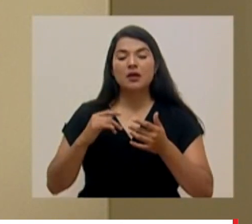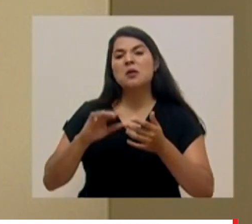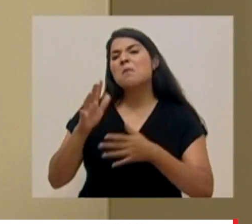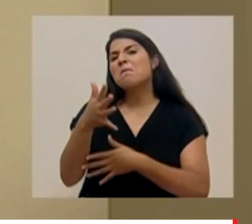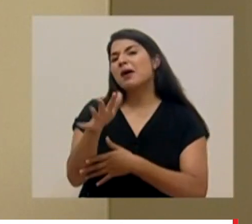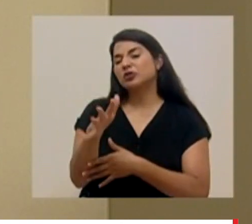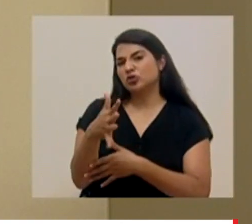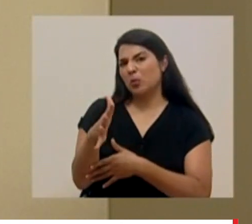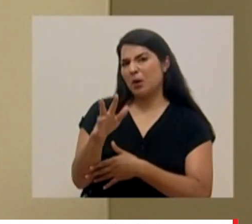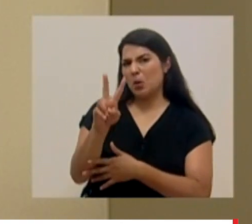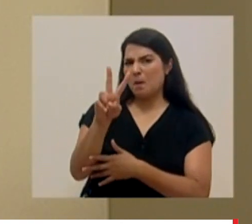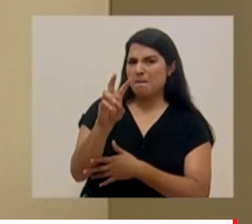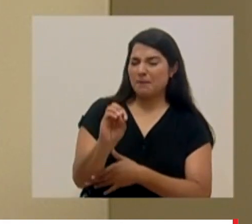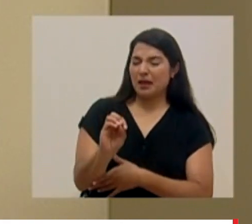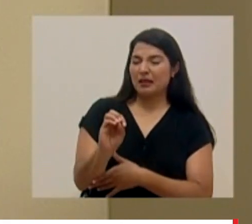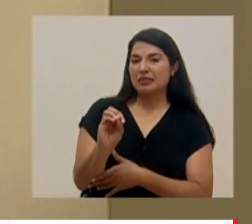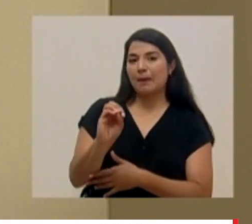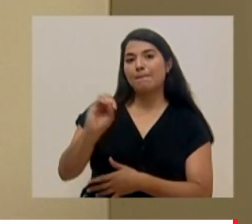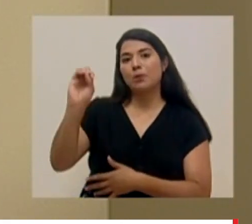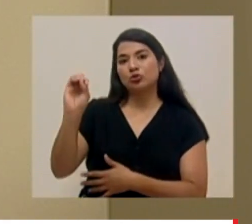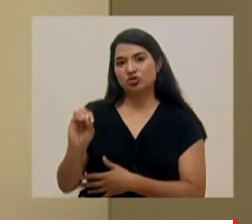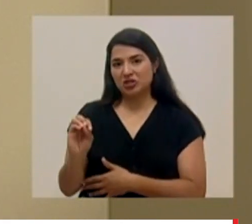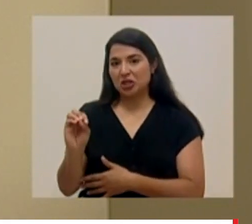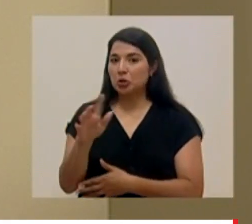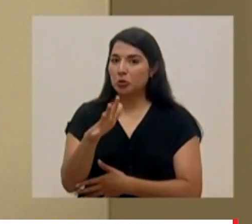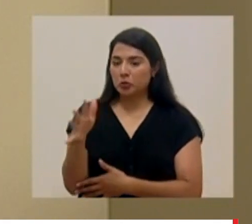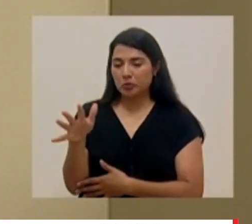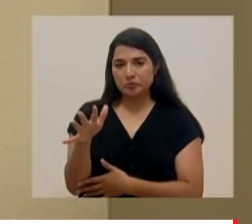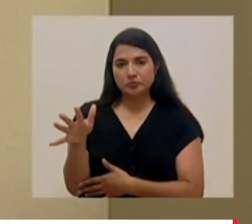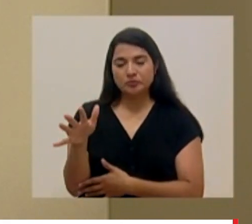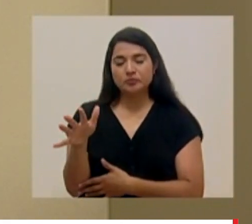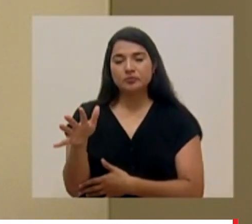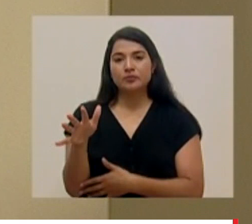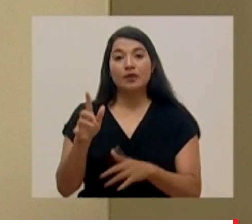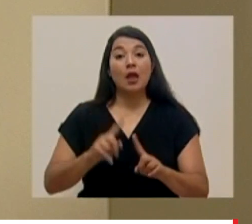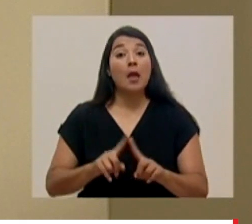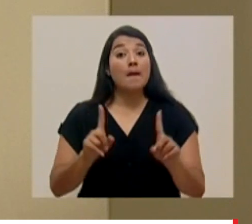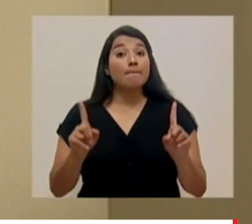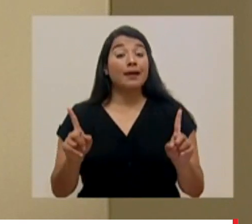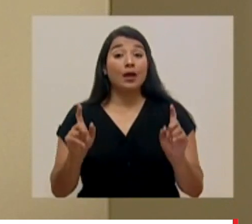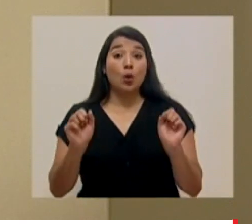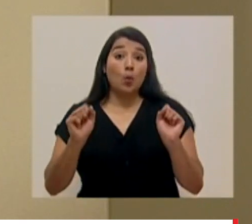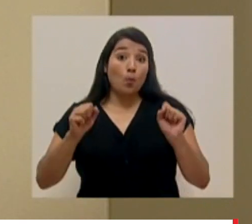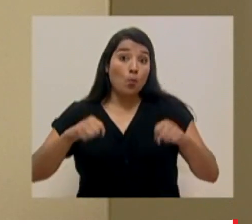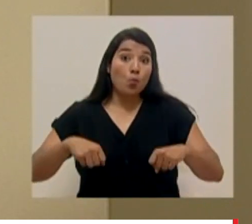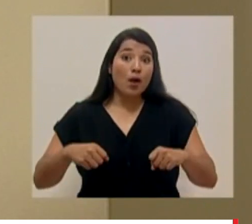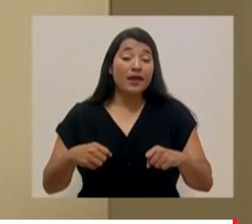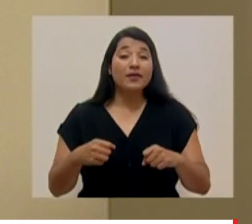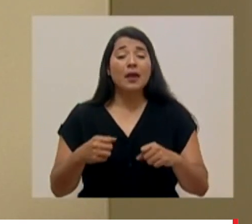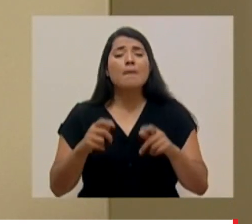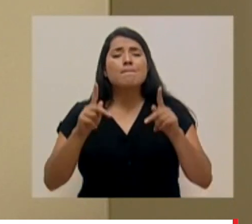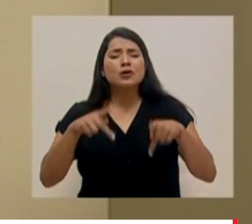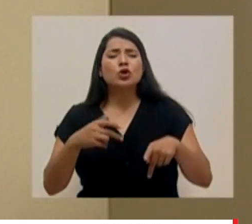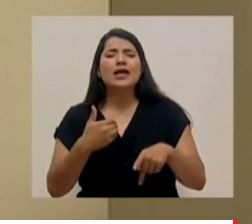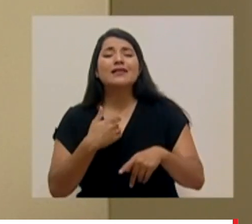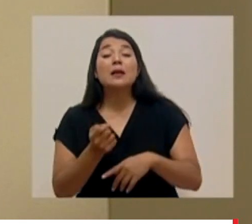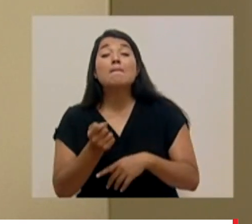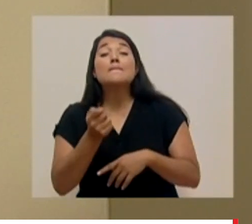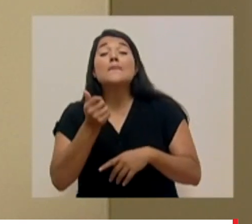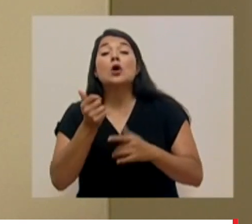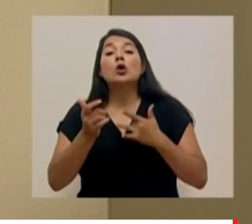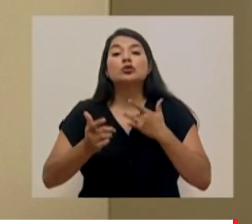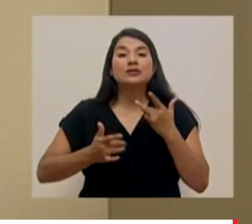representan aproximadamente un 20% mínimo, pero pueden haber leves sintomáticos que no se